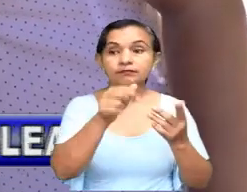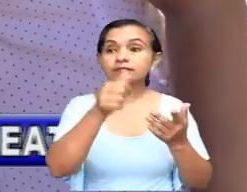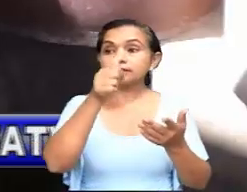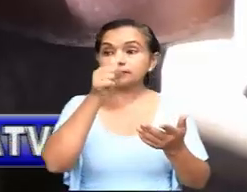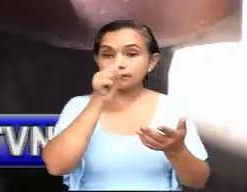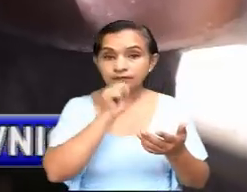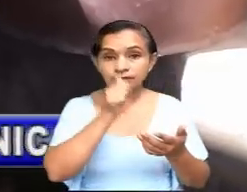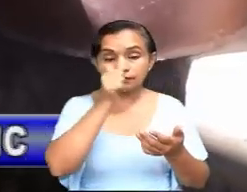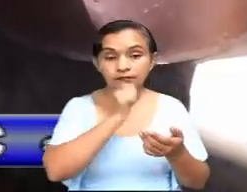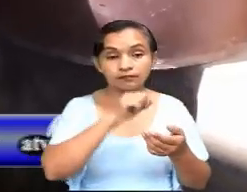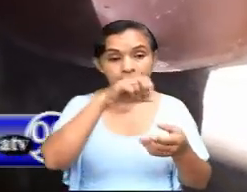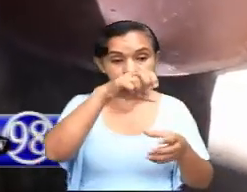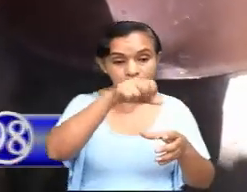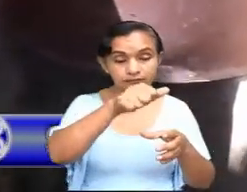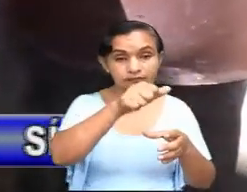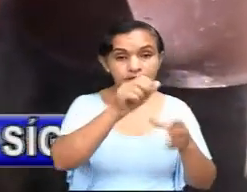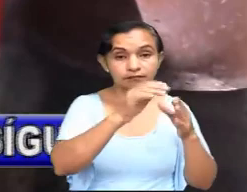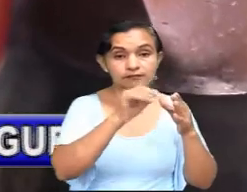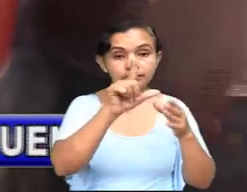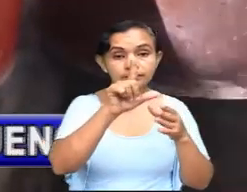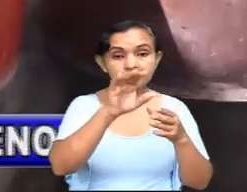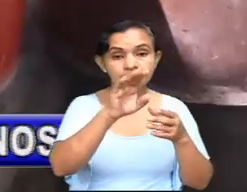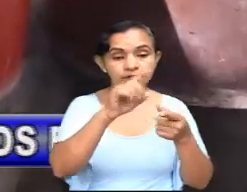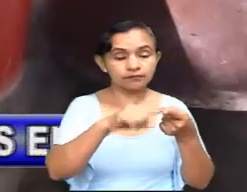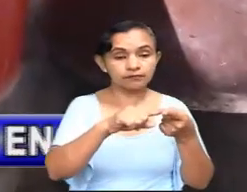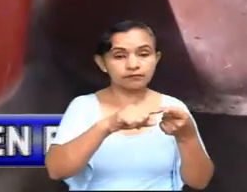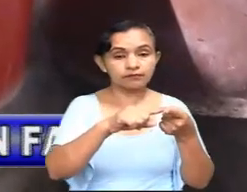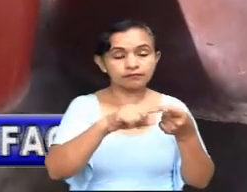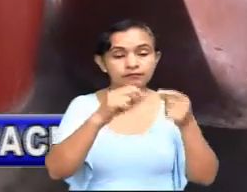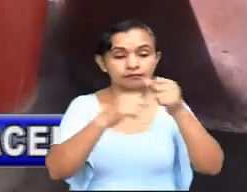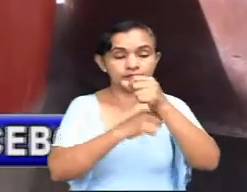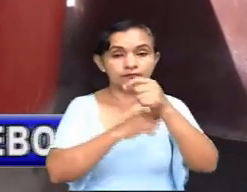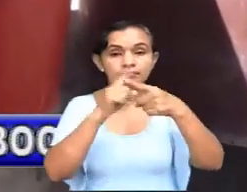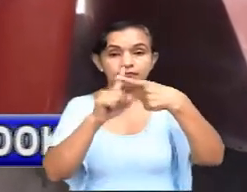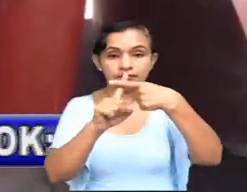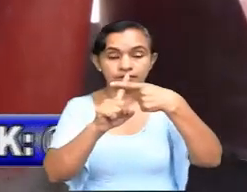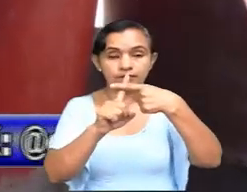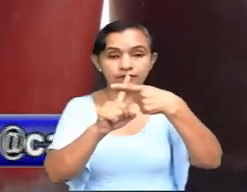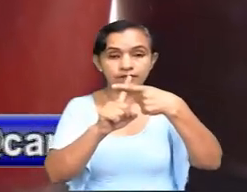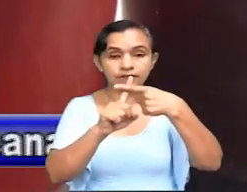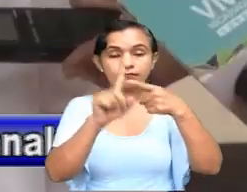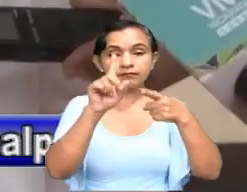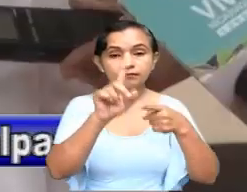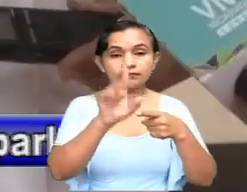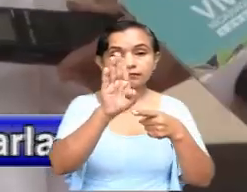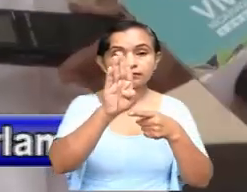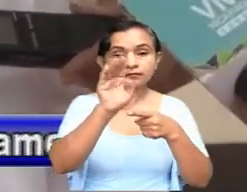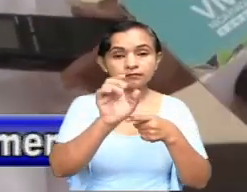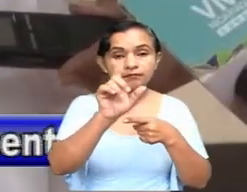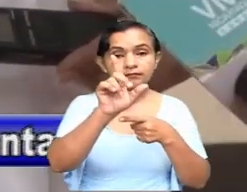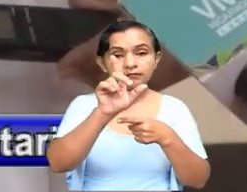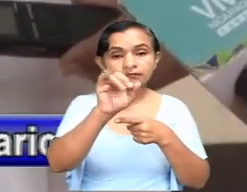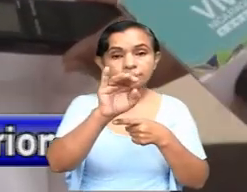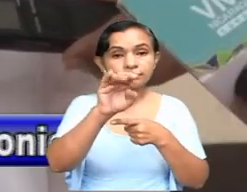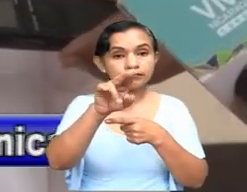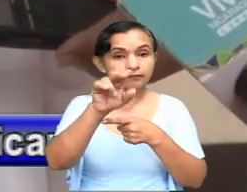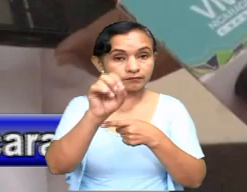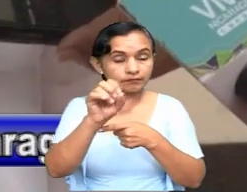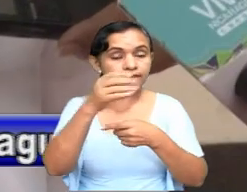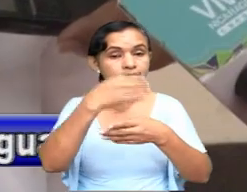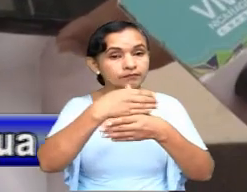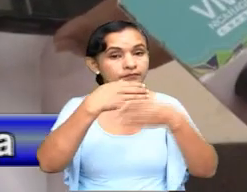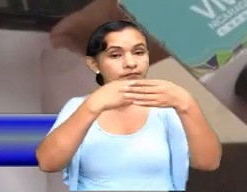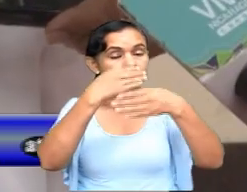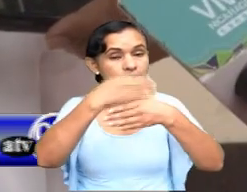de agua potable en los barrios Lobby Huisca, anexo al Puente La Cruz, y el barrio Balbino Gutiérrez, donde se